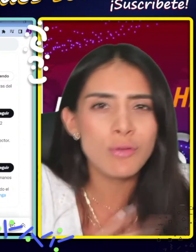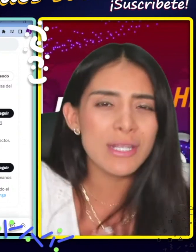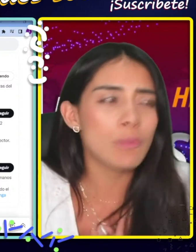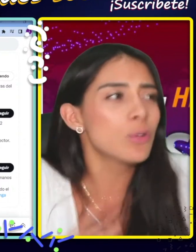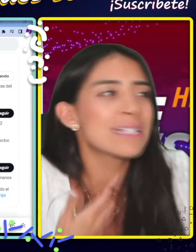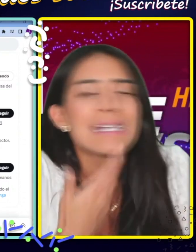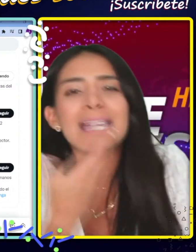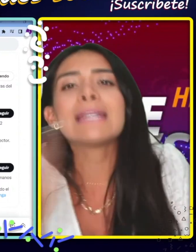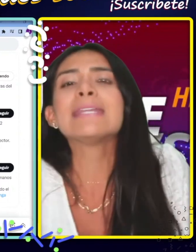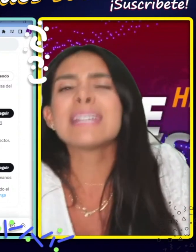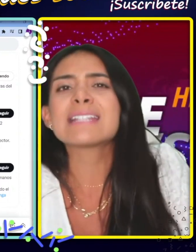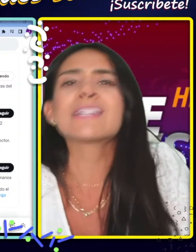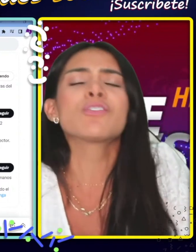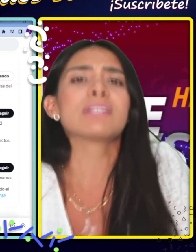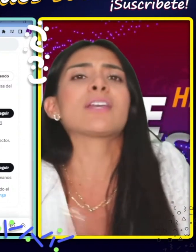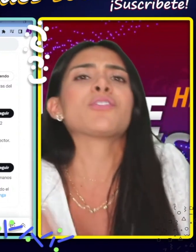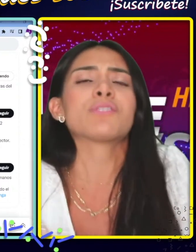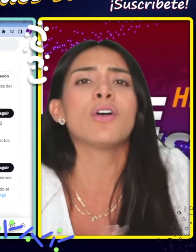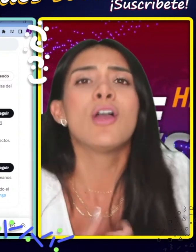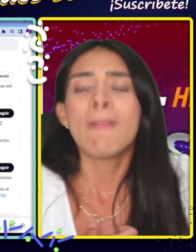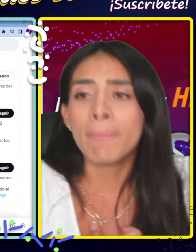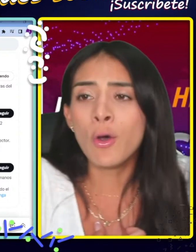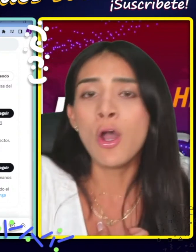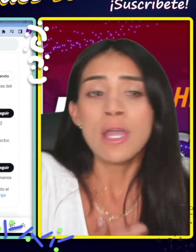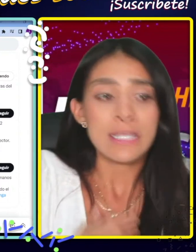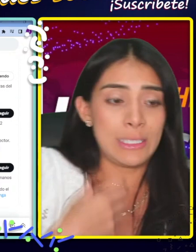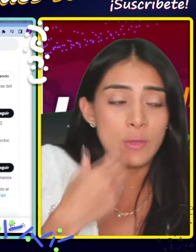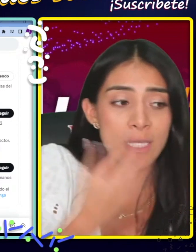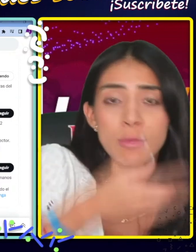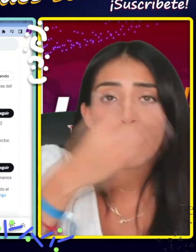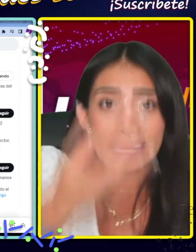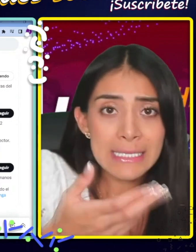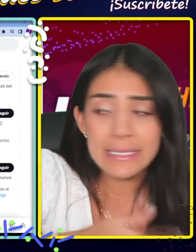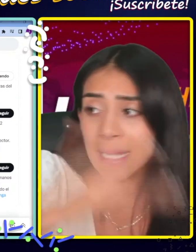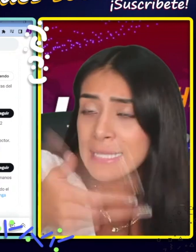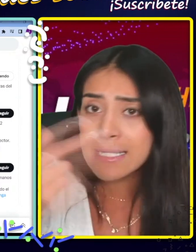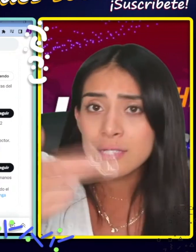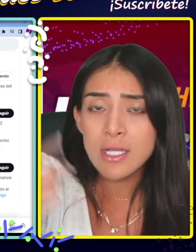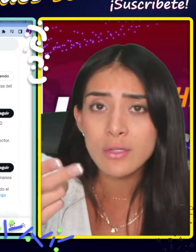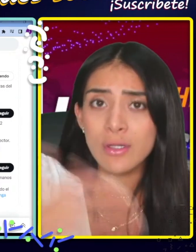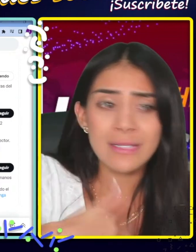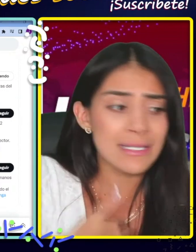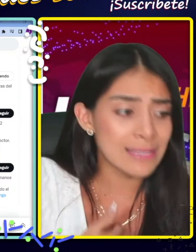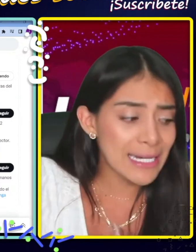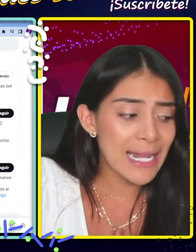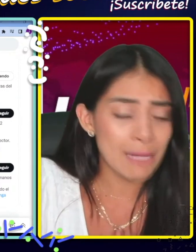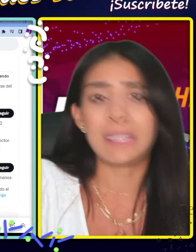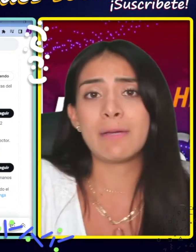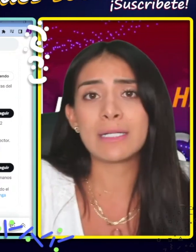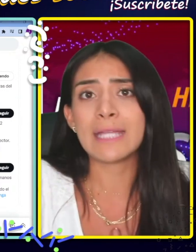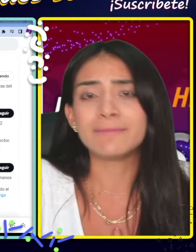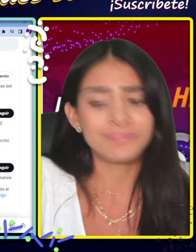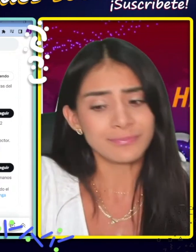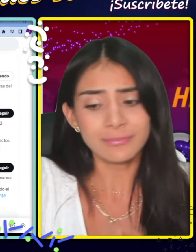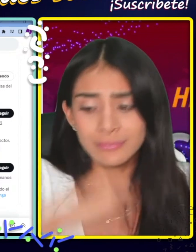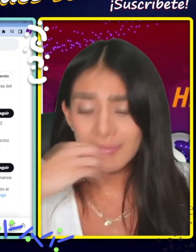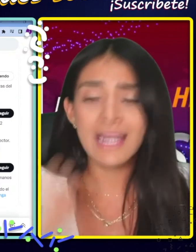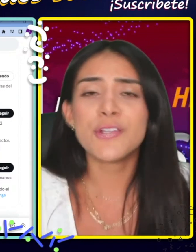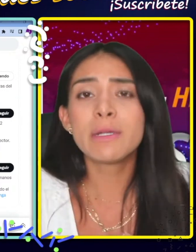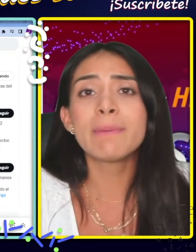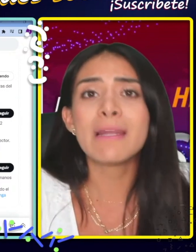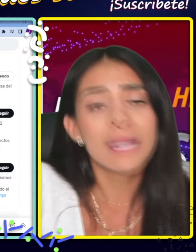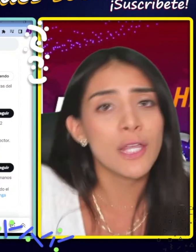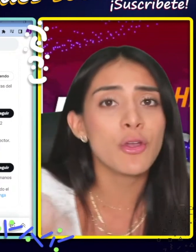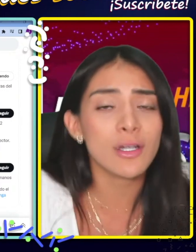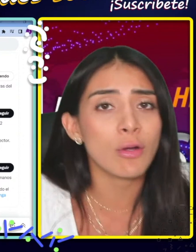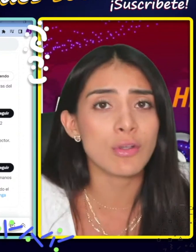no, o sea, uno qué se ganaría siendo cizañoso. No, si hubiese un panista que hace las cosas correctas, créanme, de verdad, les